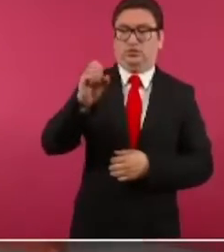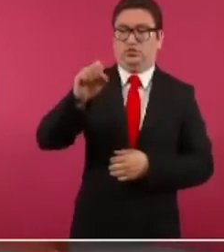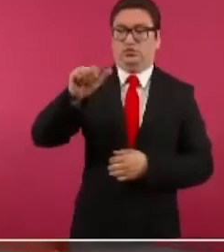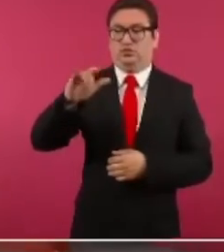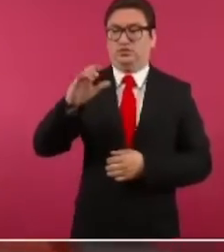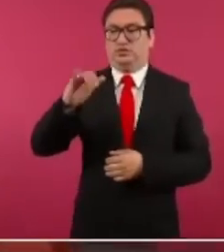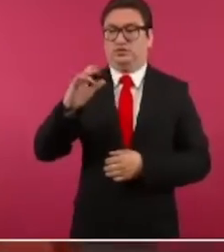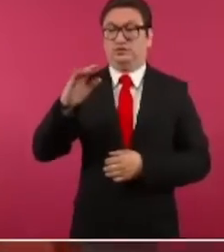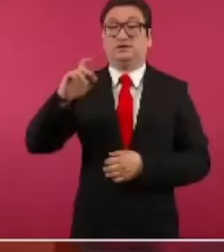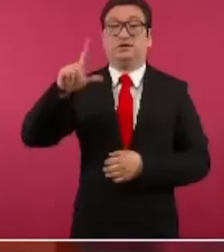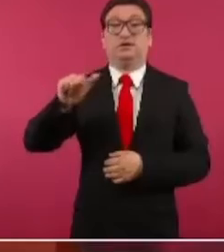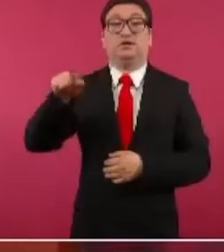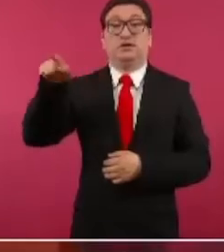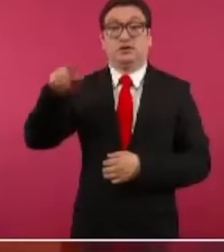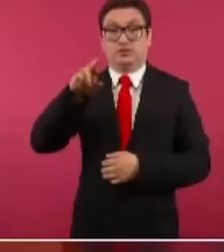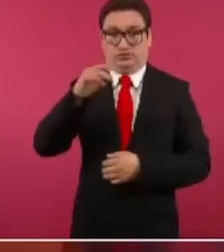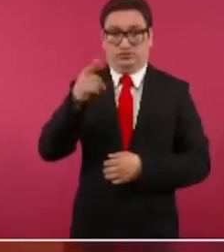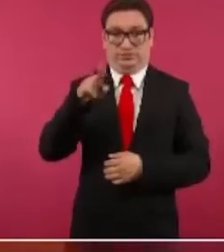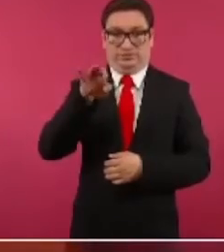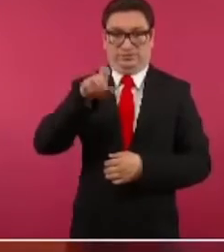porque estamos precisamente